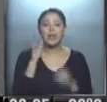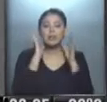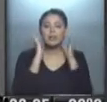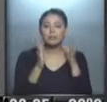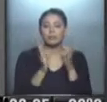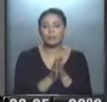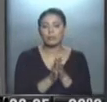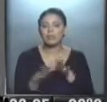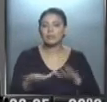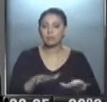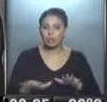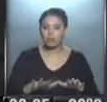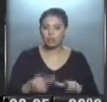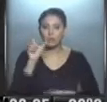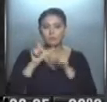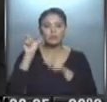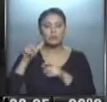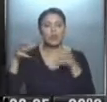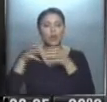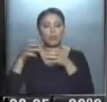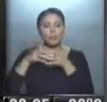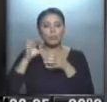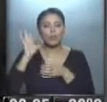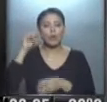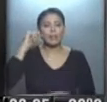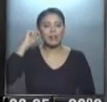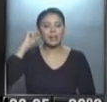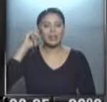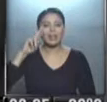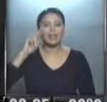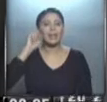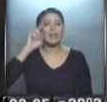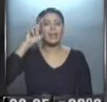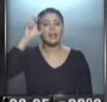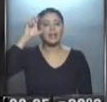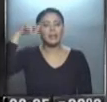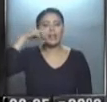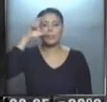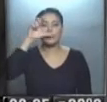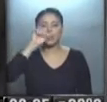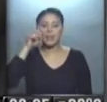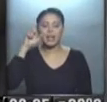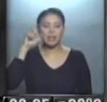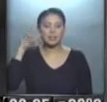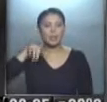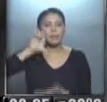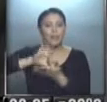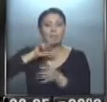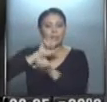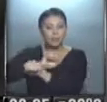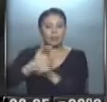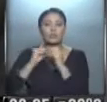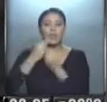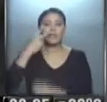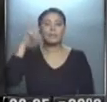Nos ocupamos ahora de la situación de los activistas de Greenpeace detenidos en Rusia, entre ellos los argentinos Camila Speciale y Hernán Pérez. Son